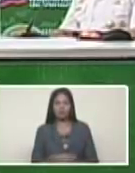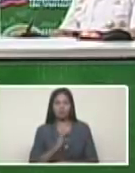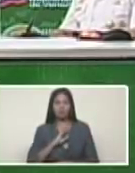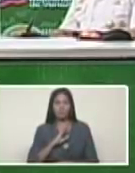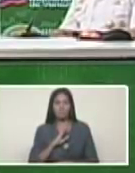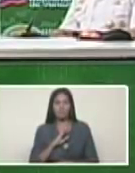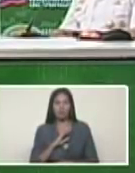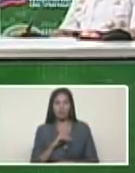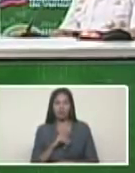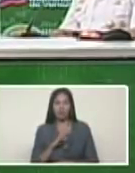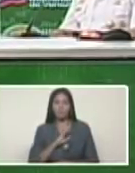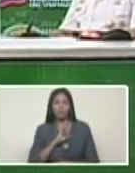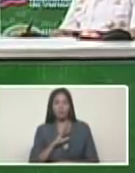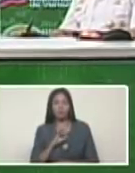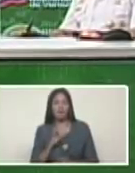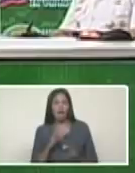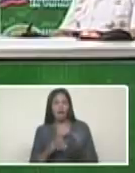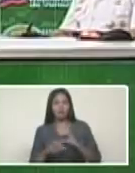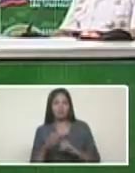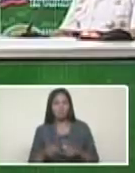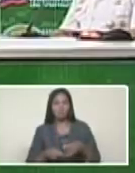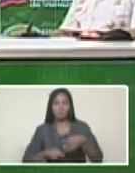mira,